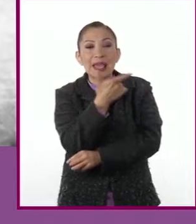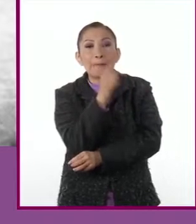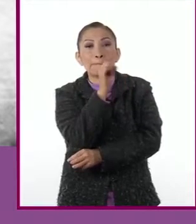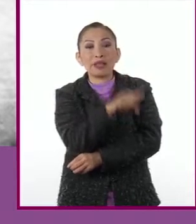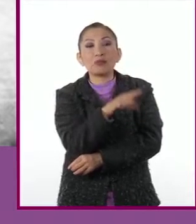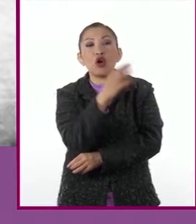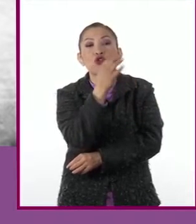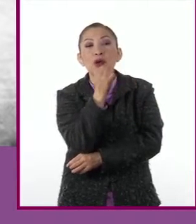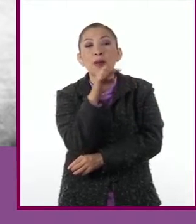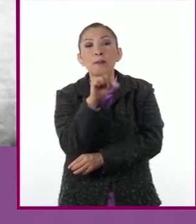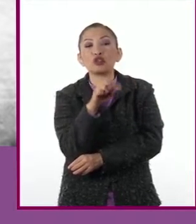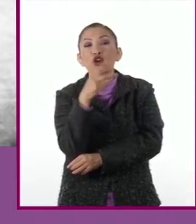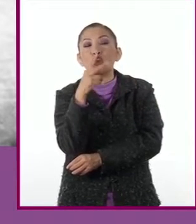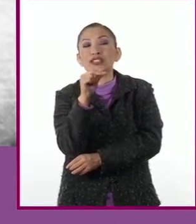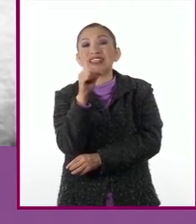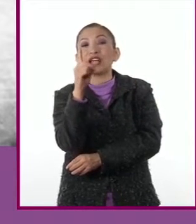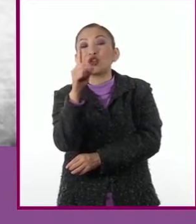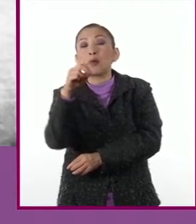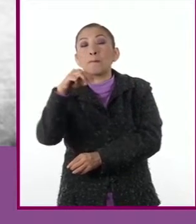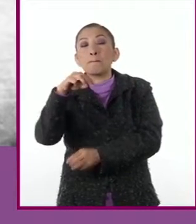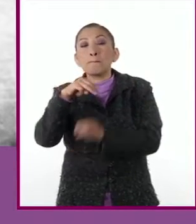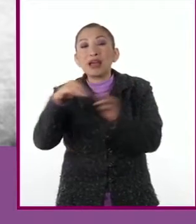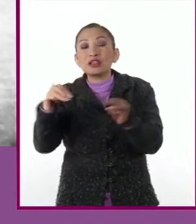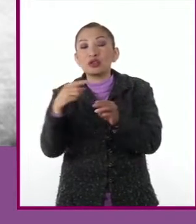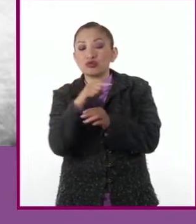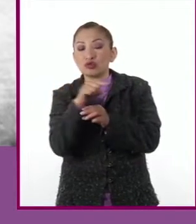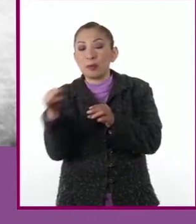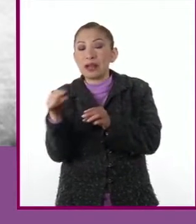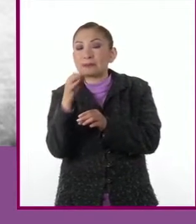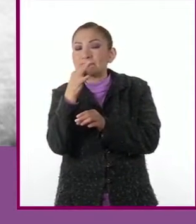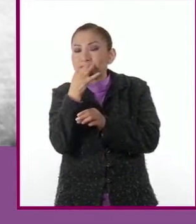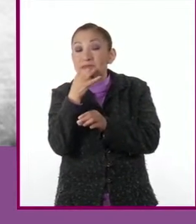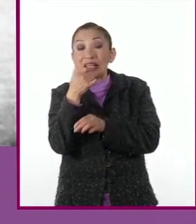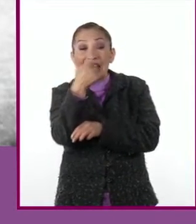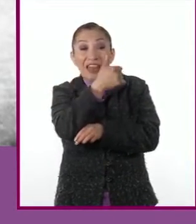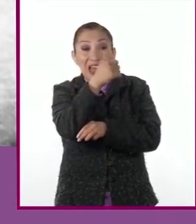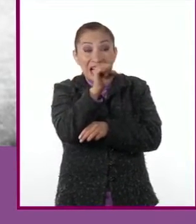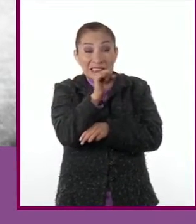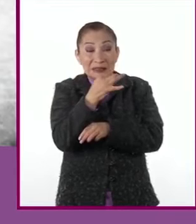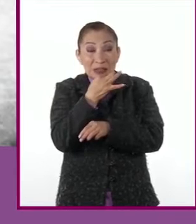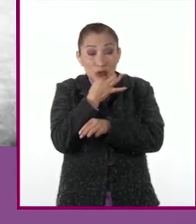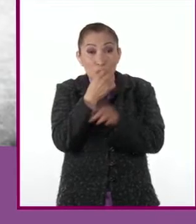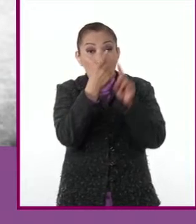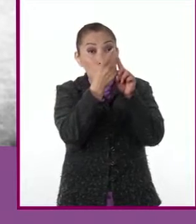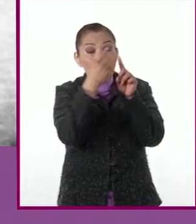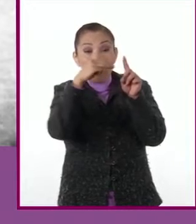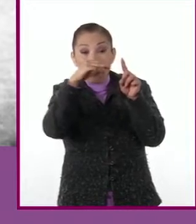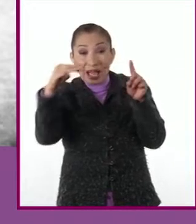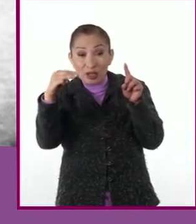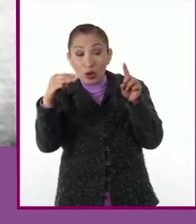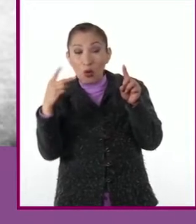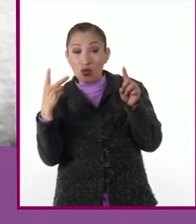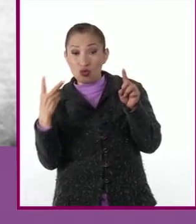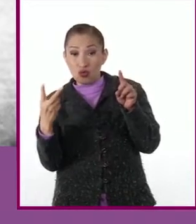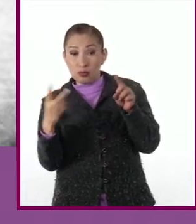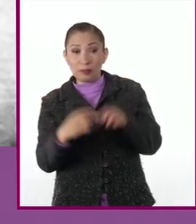de 9.81 metros sobre segundo. Cada segundo, o metros sobre segundo al cuadrado. Para